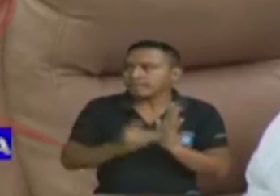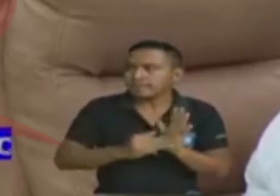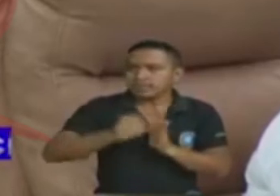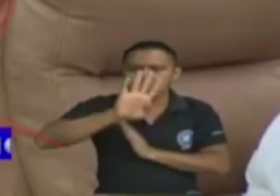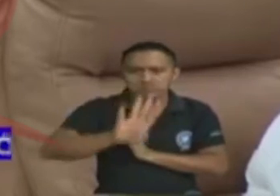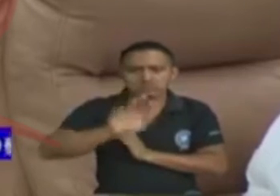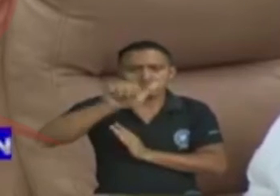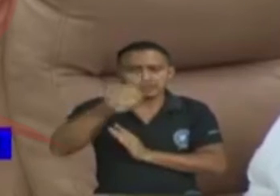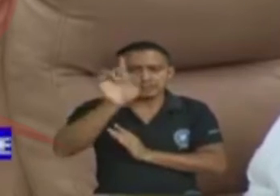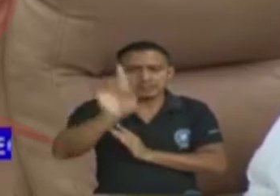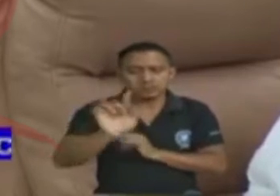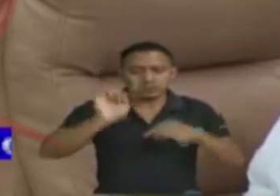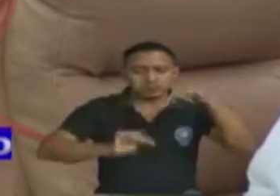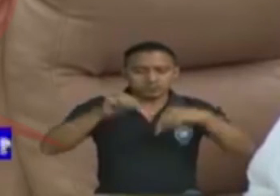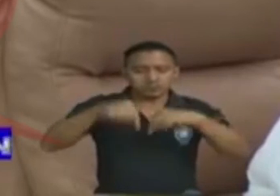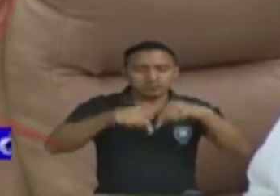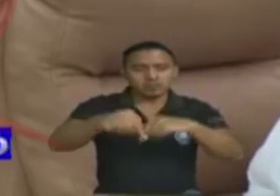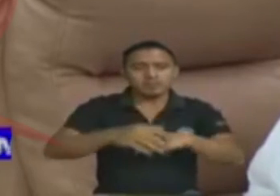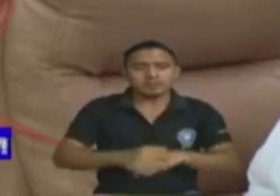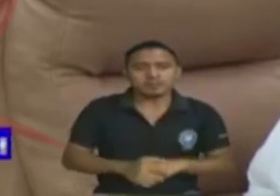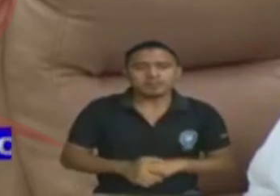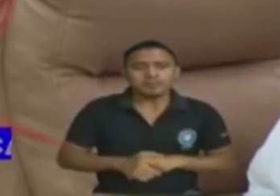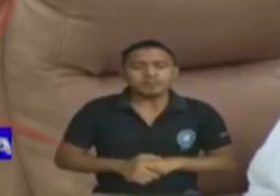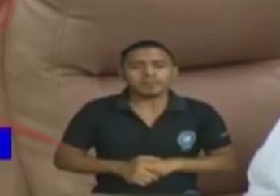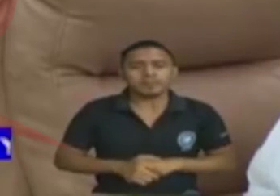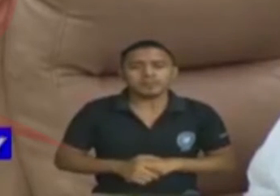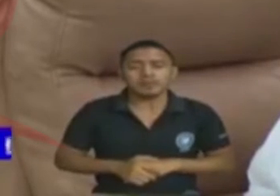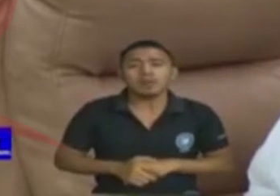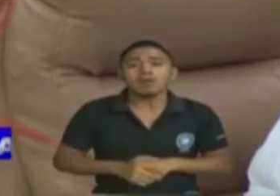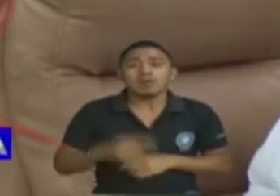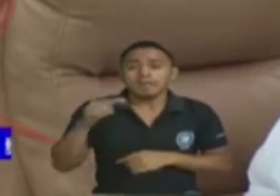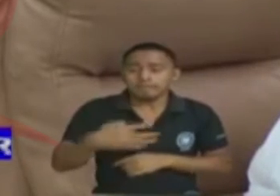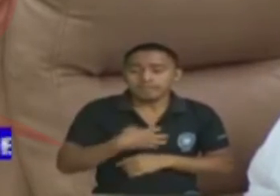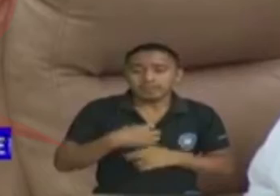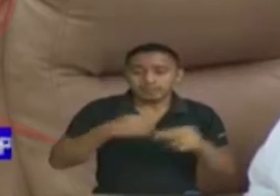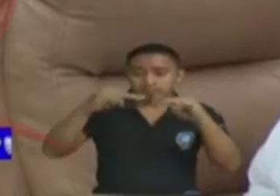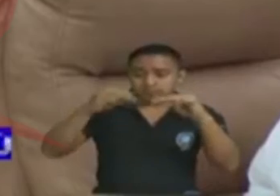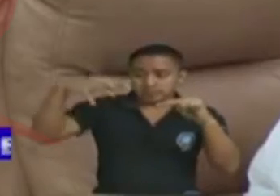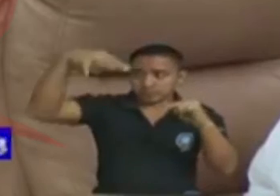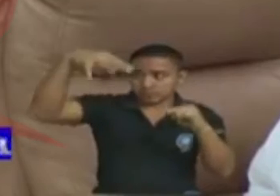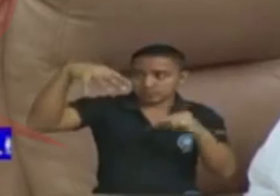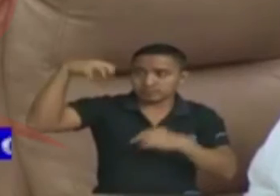3.461 kilómetros de redes, pretendemos incorporar, alumbrar